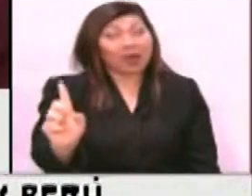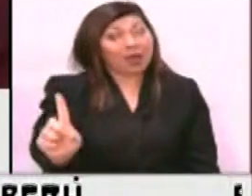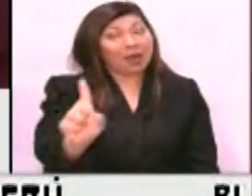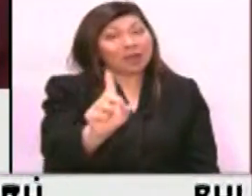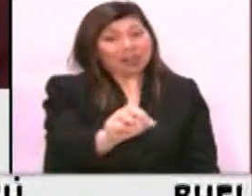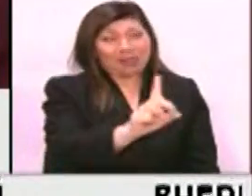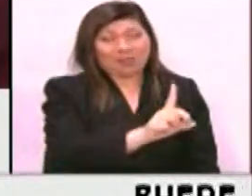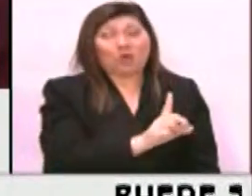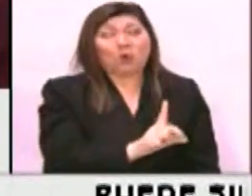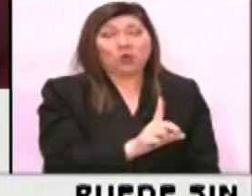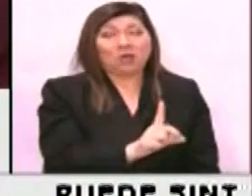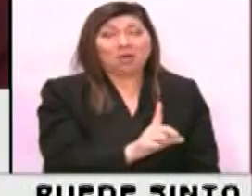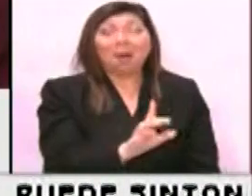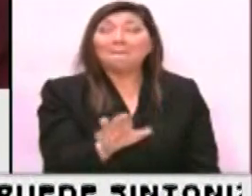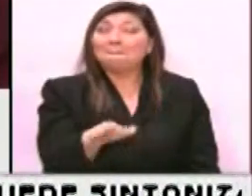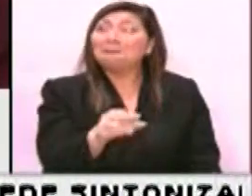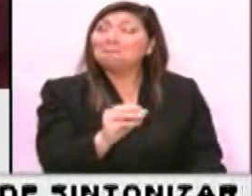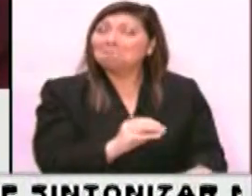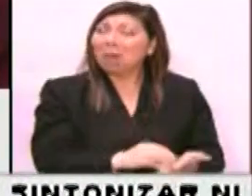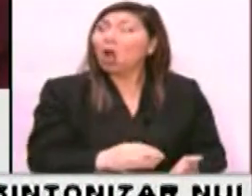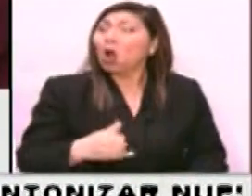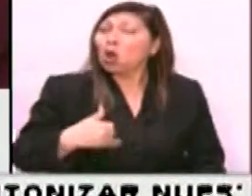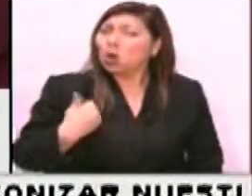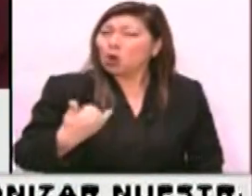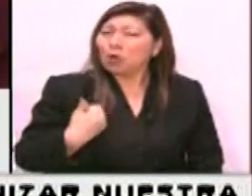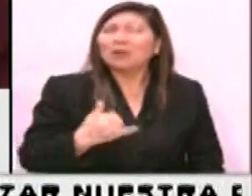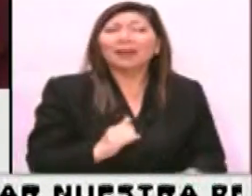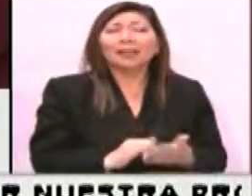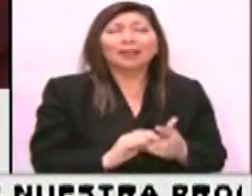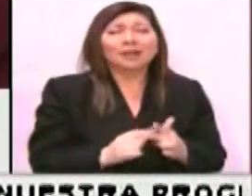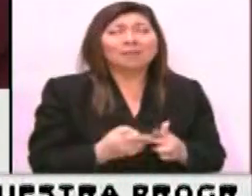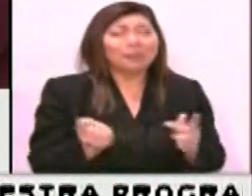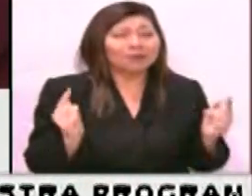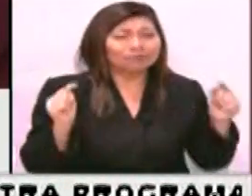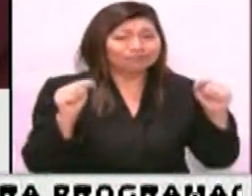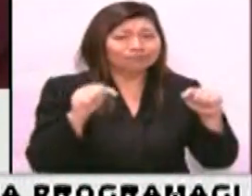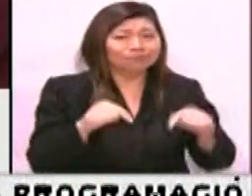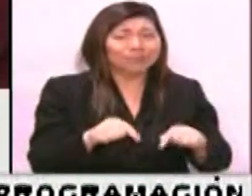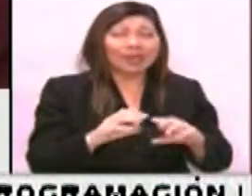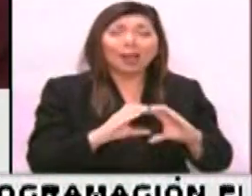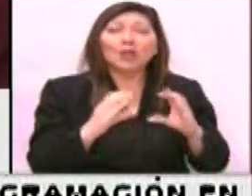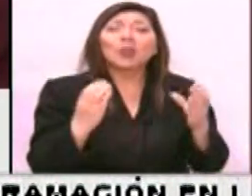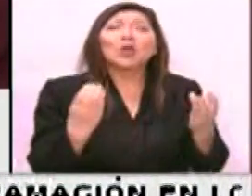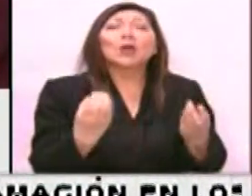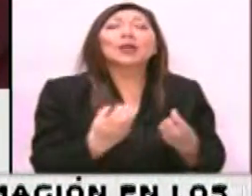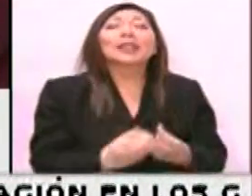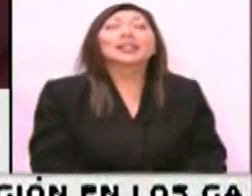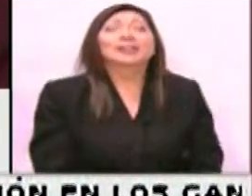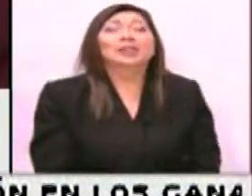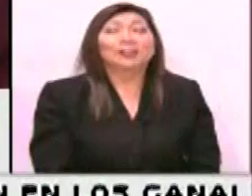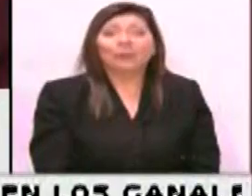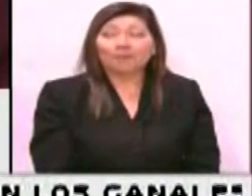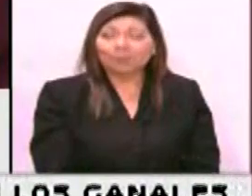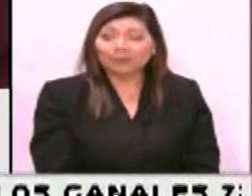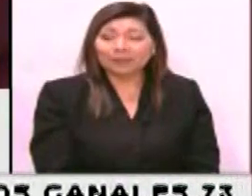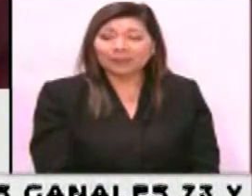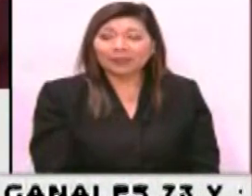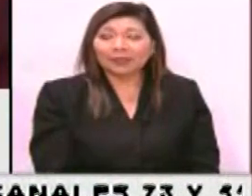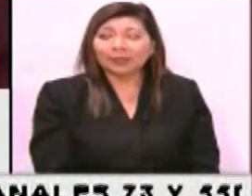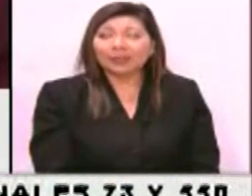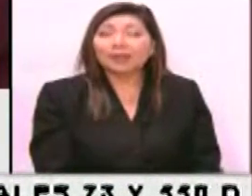los invito a los más jóvenes, pero a los que recién han llegado también al Parlamento, a